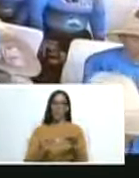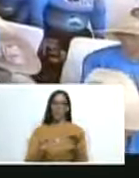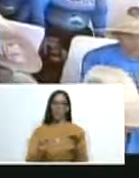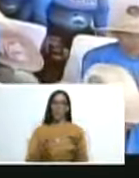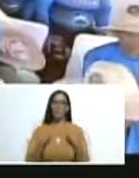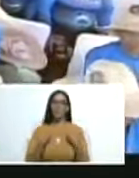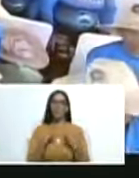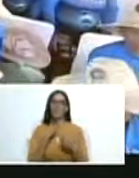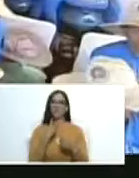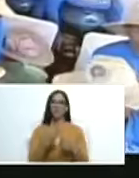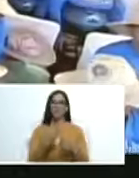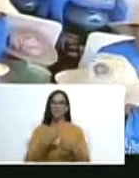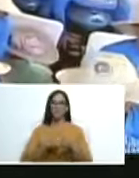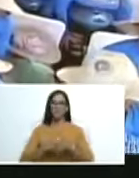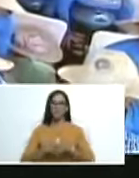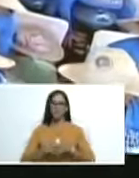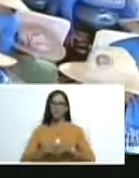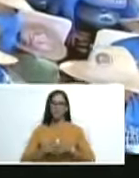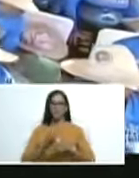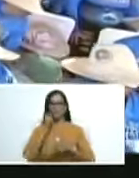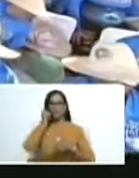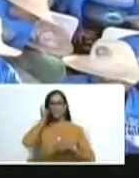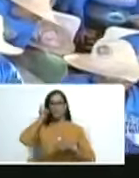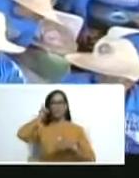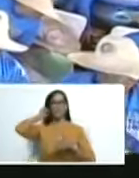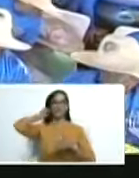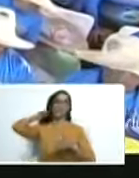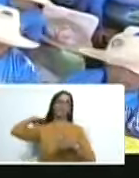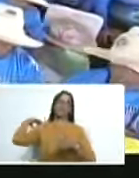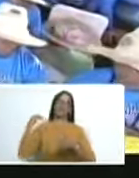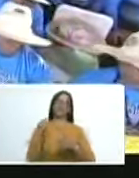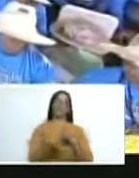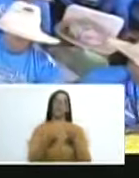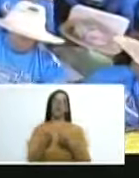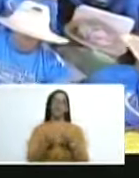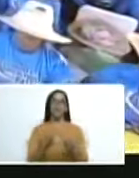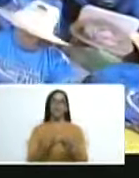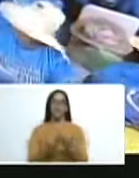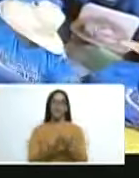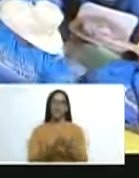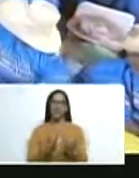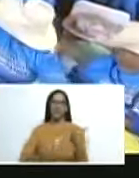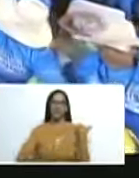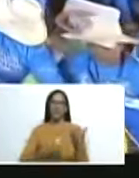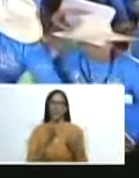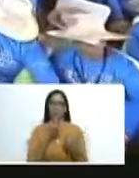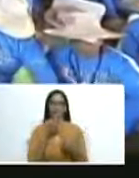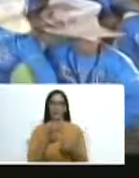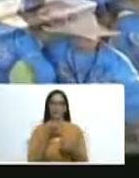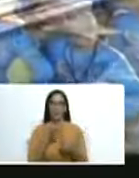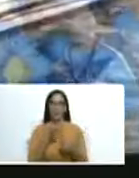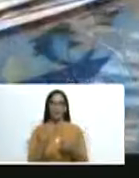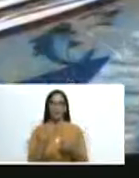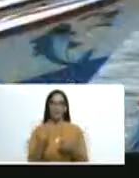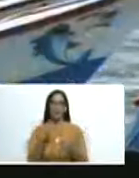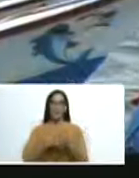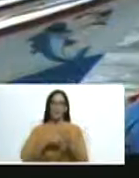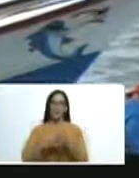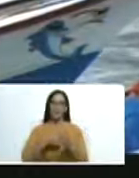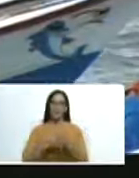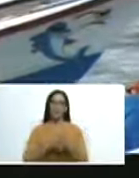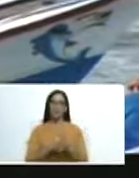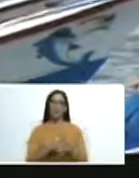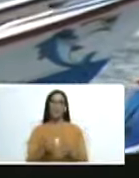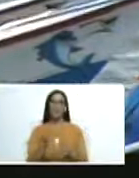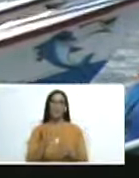voz. Bueno, para hacerle esa propuesta, presidente, primero buenas tardes a la primera combatiente.